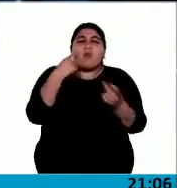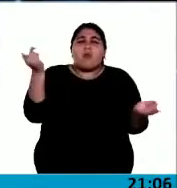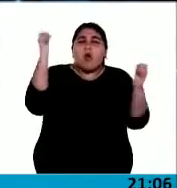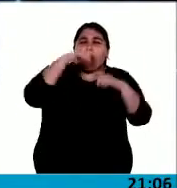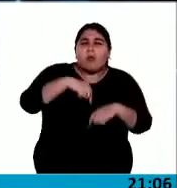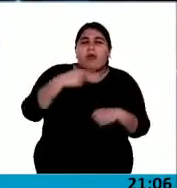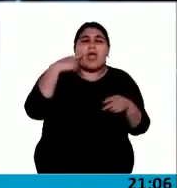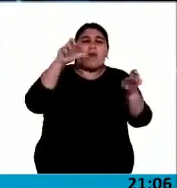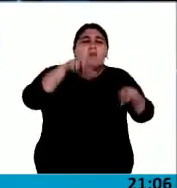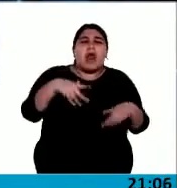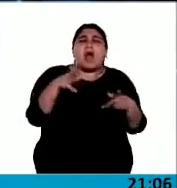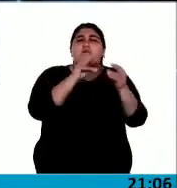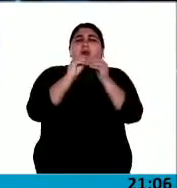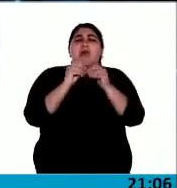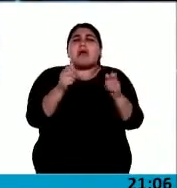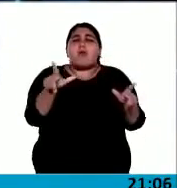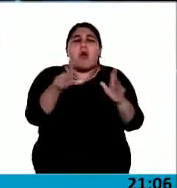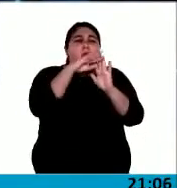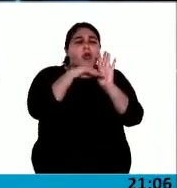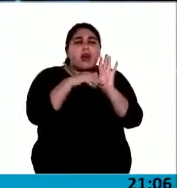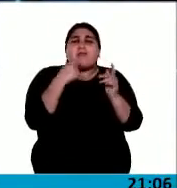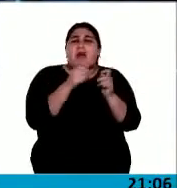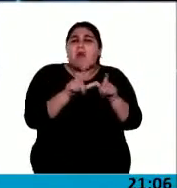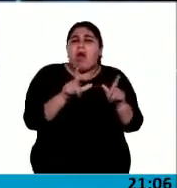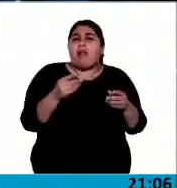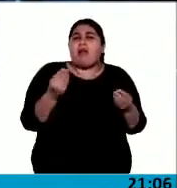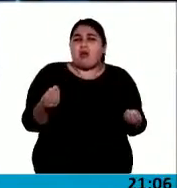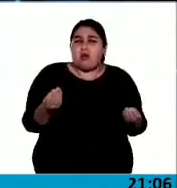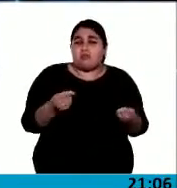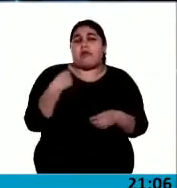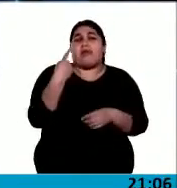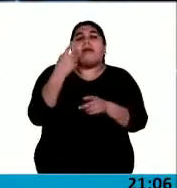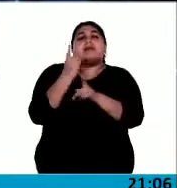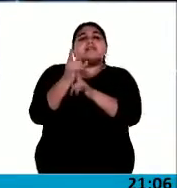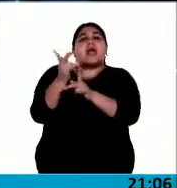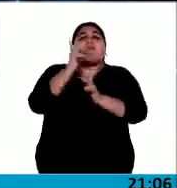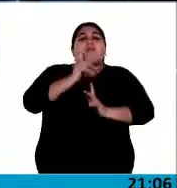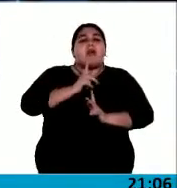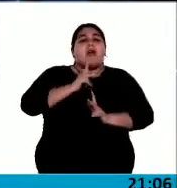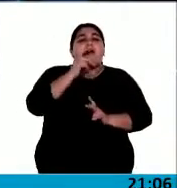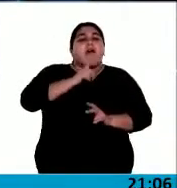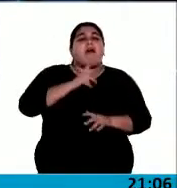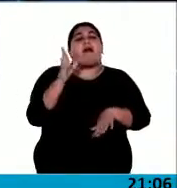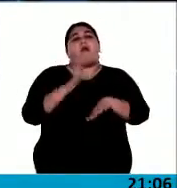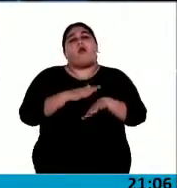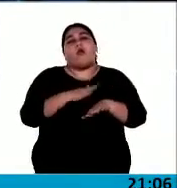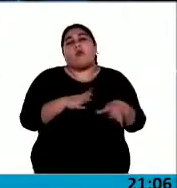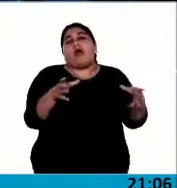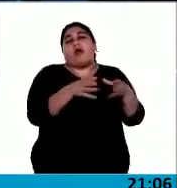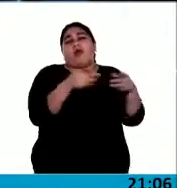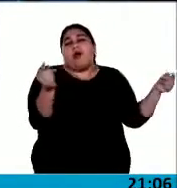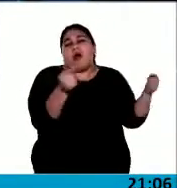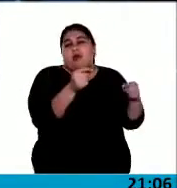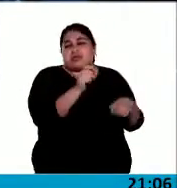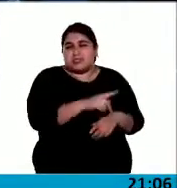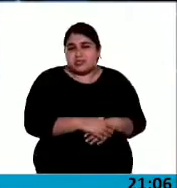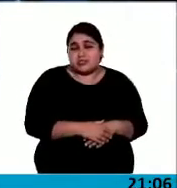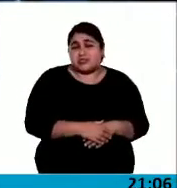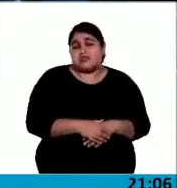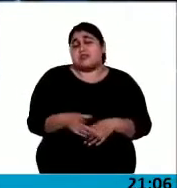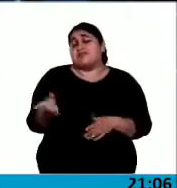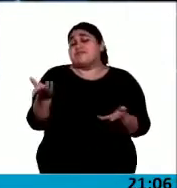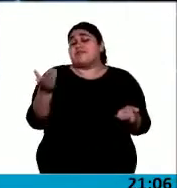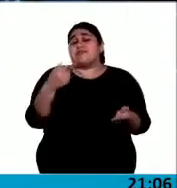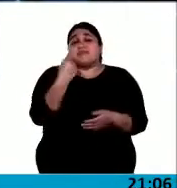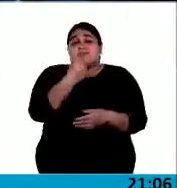el programa, Y siempre nos dicen: la culpa es de la oposición. Yo, señor